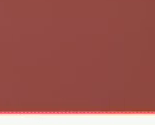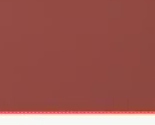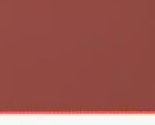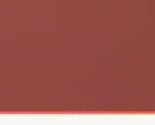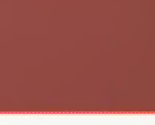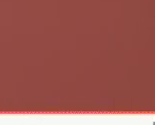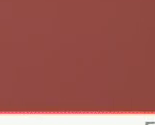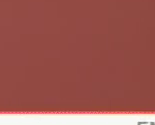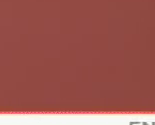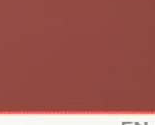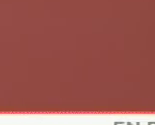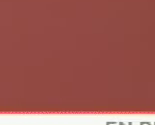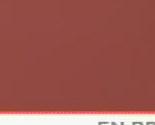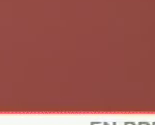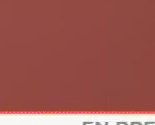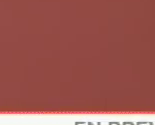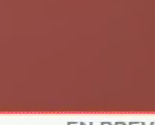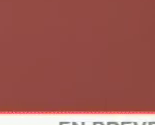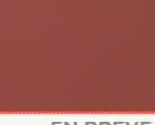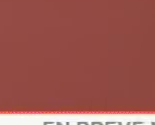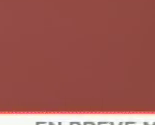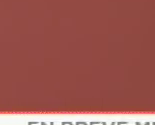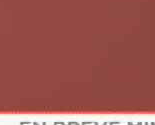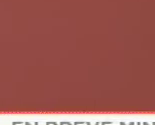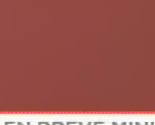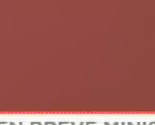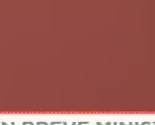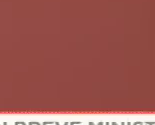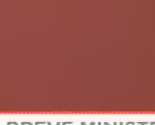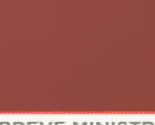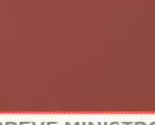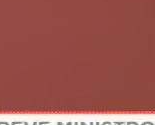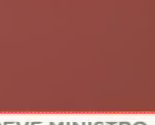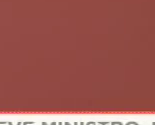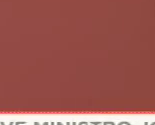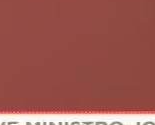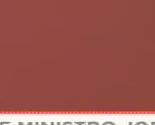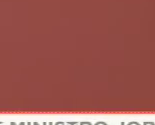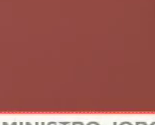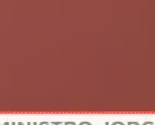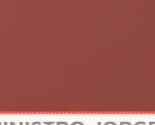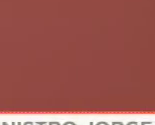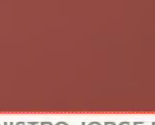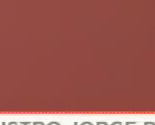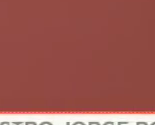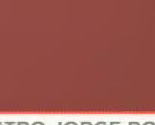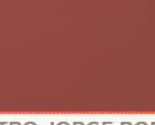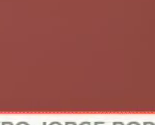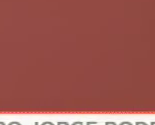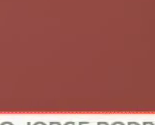Buenas tardes, pueblo bueno de Venezuela y a la opinión pública internacional.